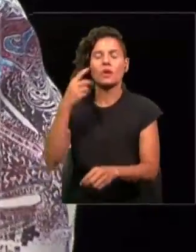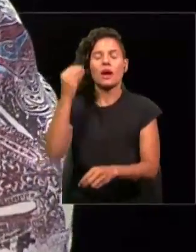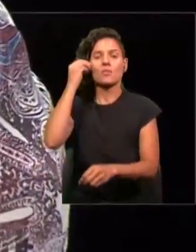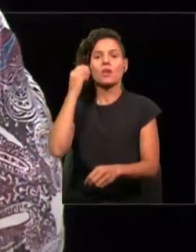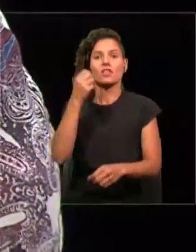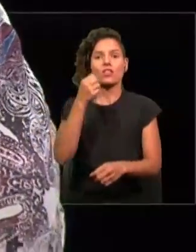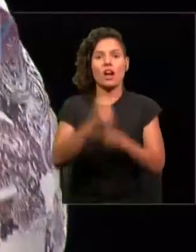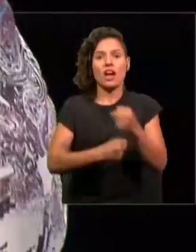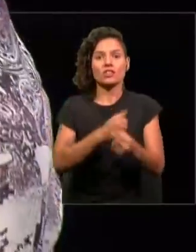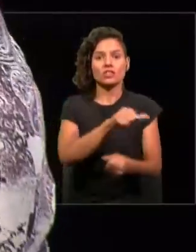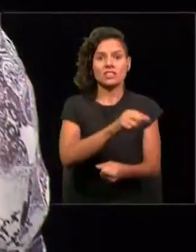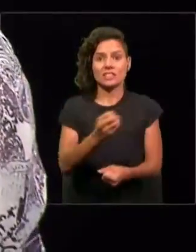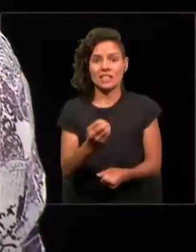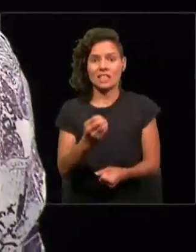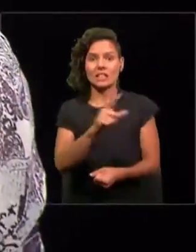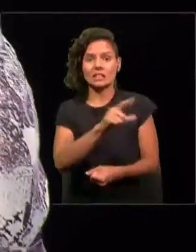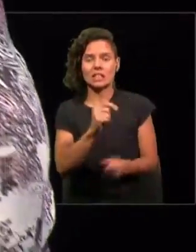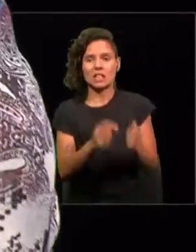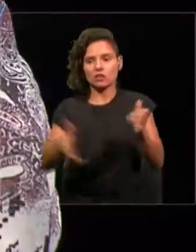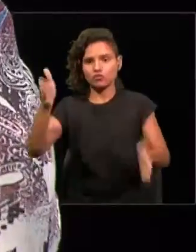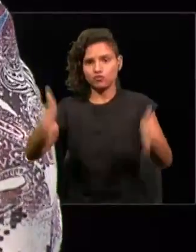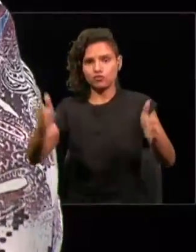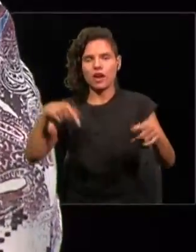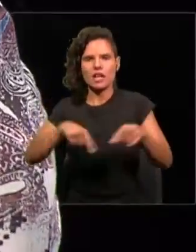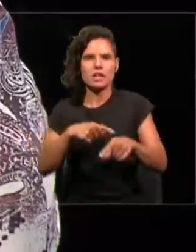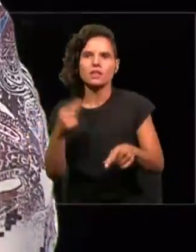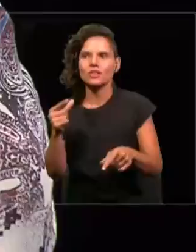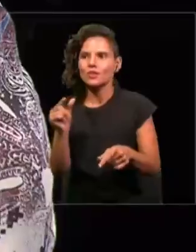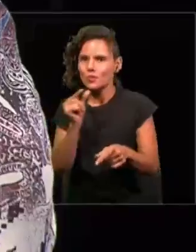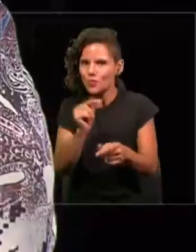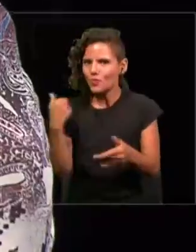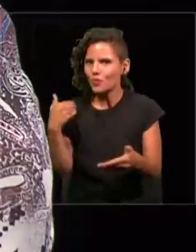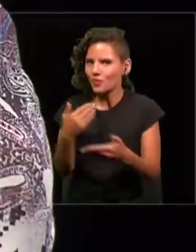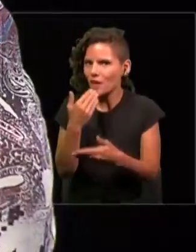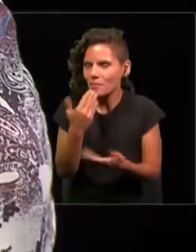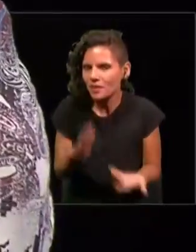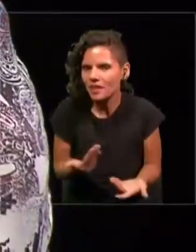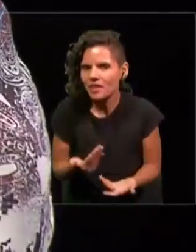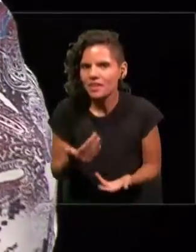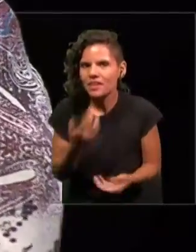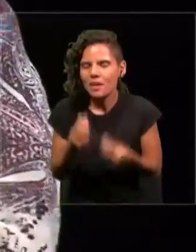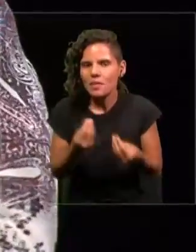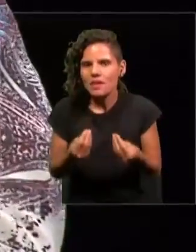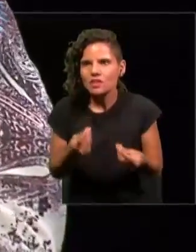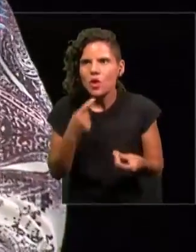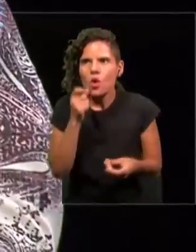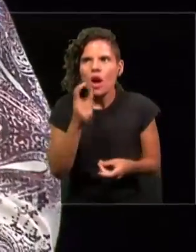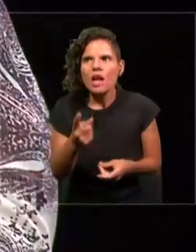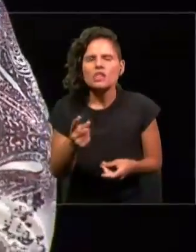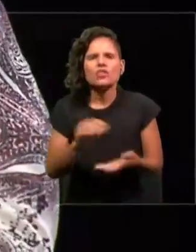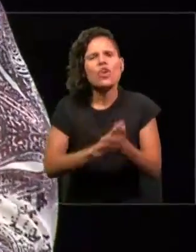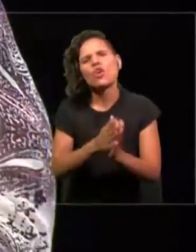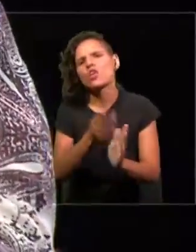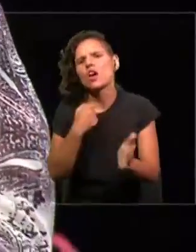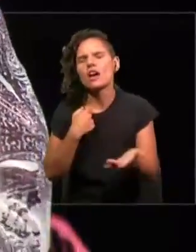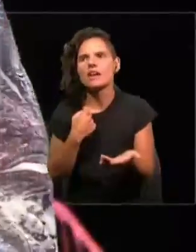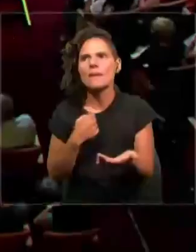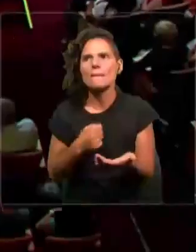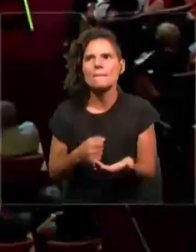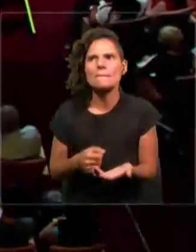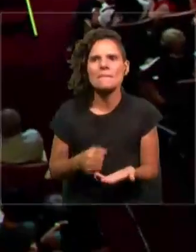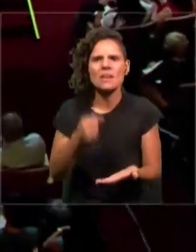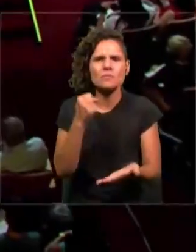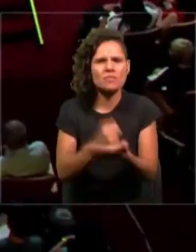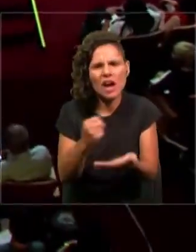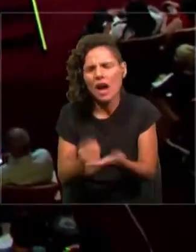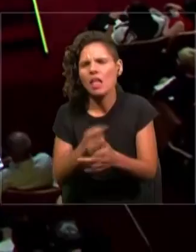70, y más recientemente lo que ha sido el trámite fundamental, la Agencia de Derechos